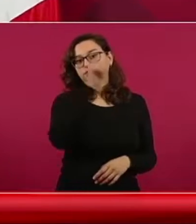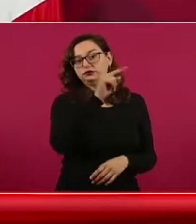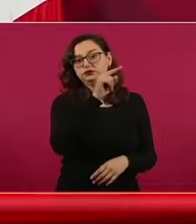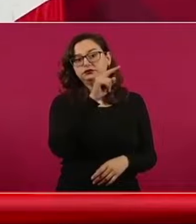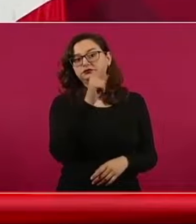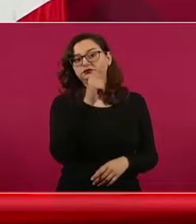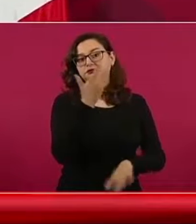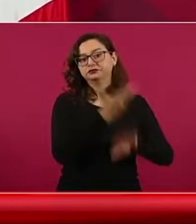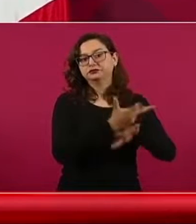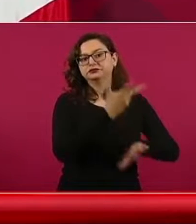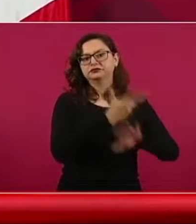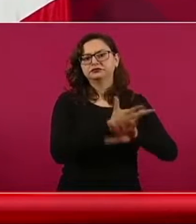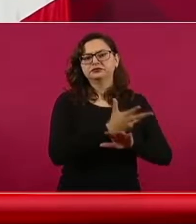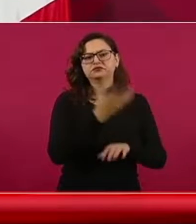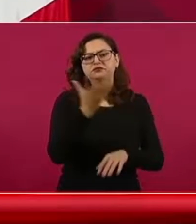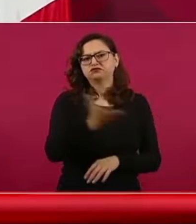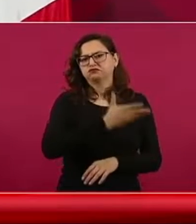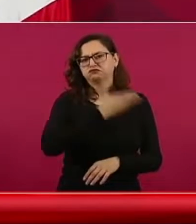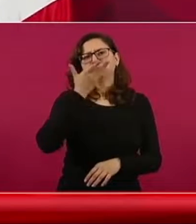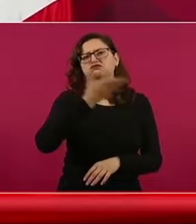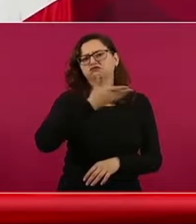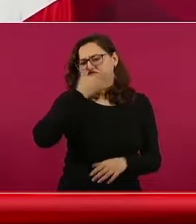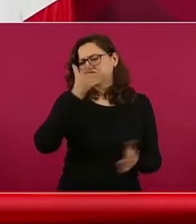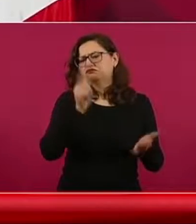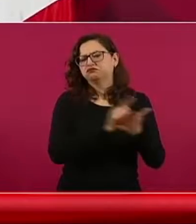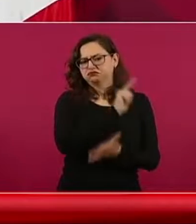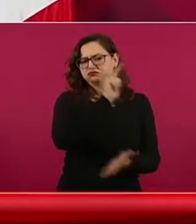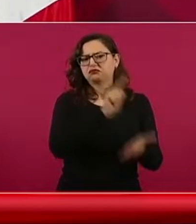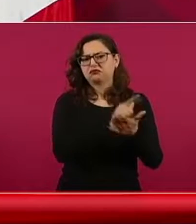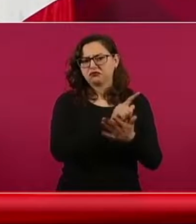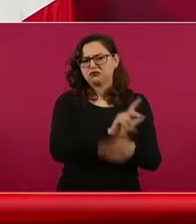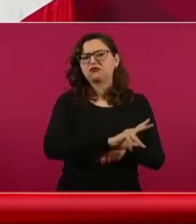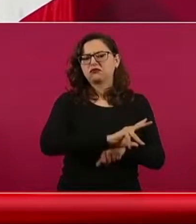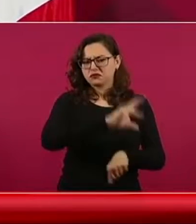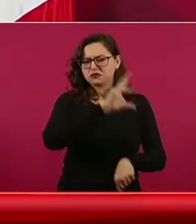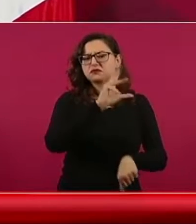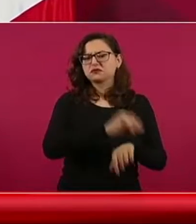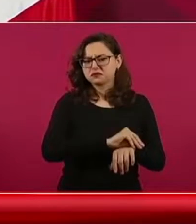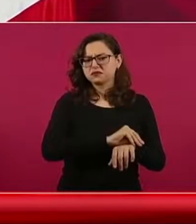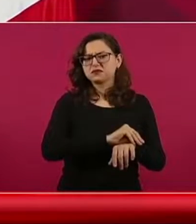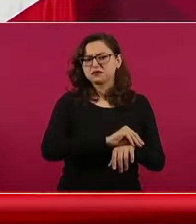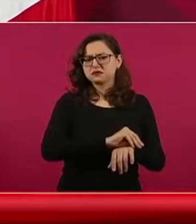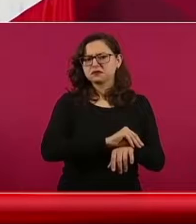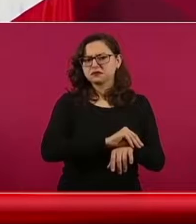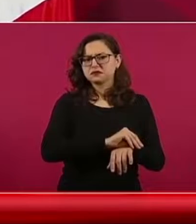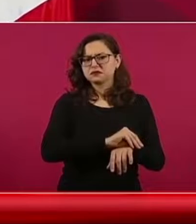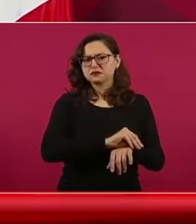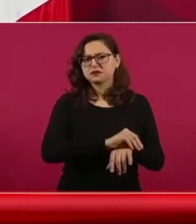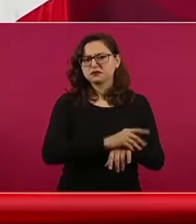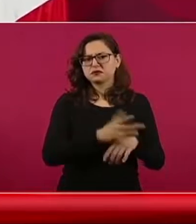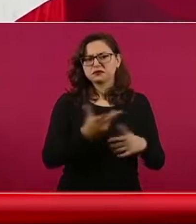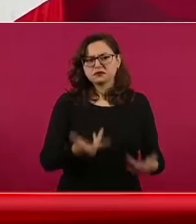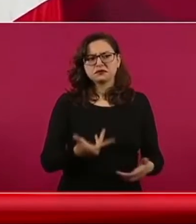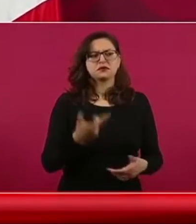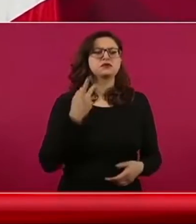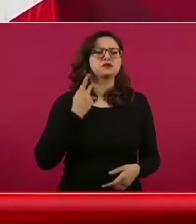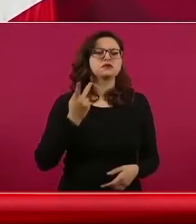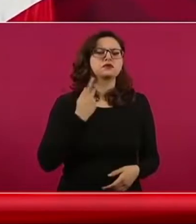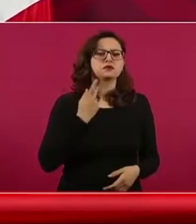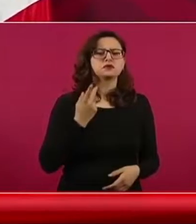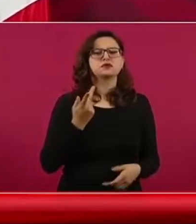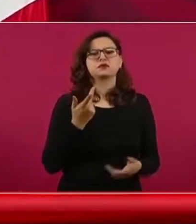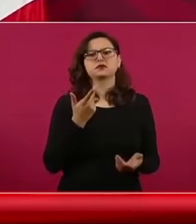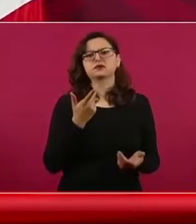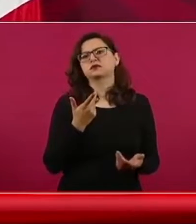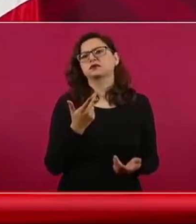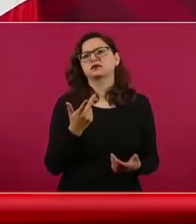normal y legal que las empresas apoyen a los candidatos y a los partidos